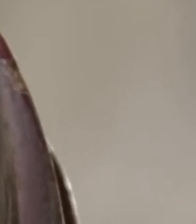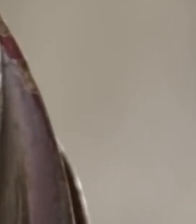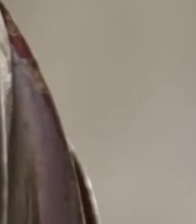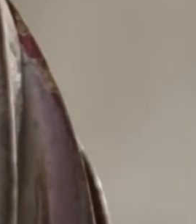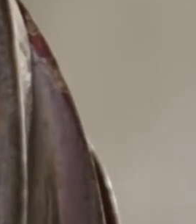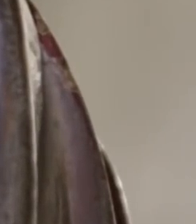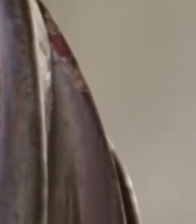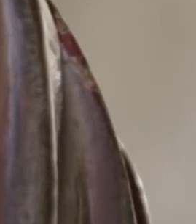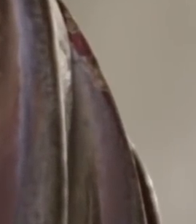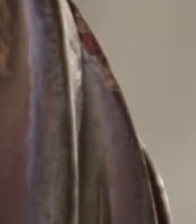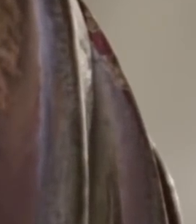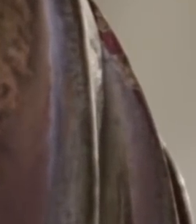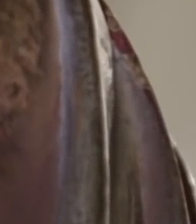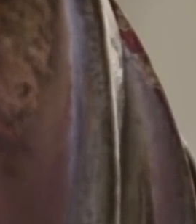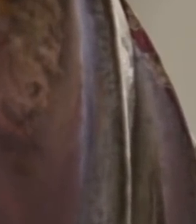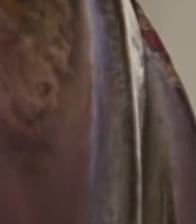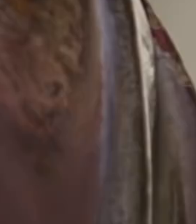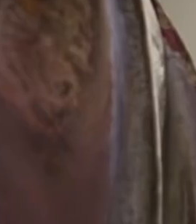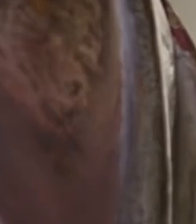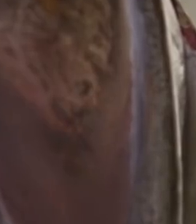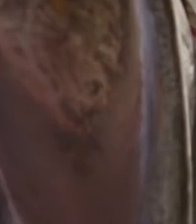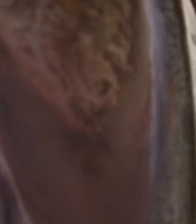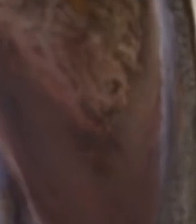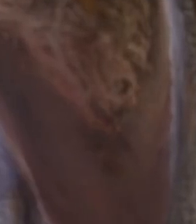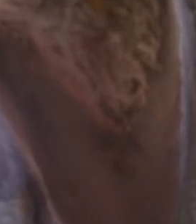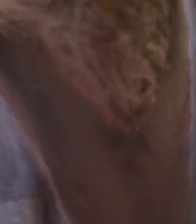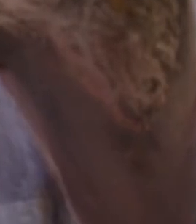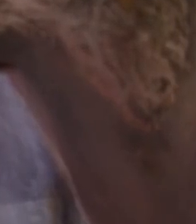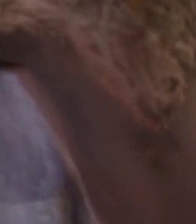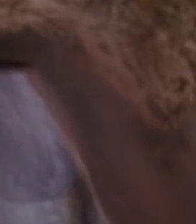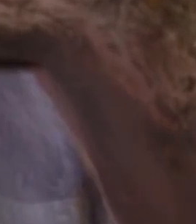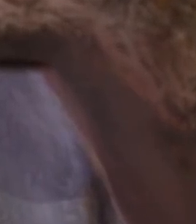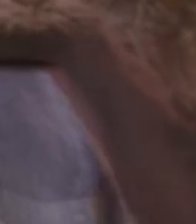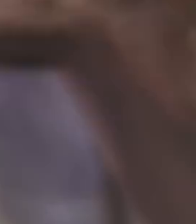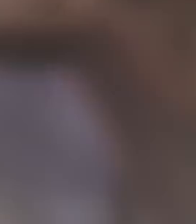quieres que yo te siga.